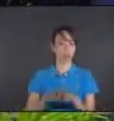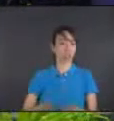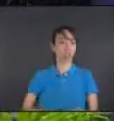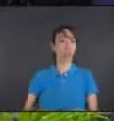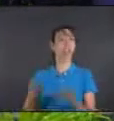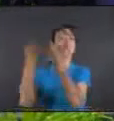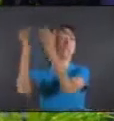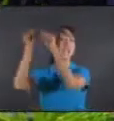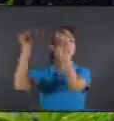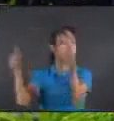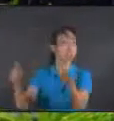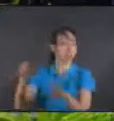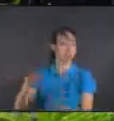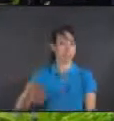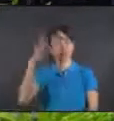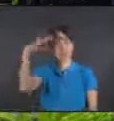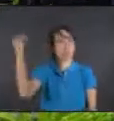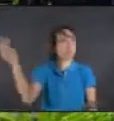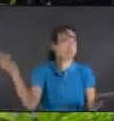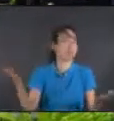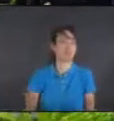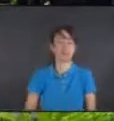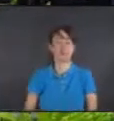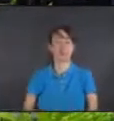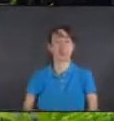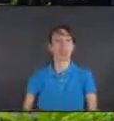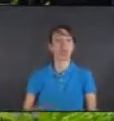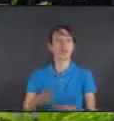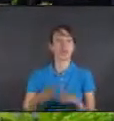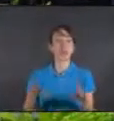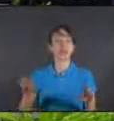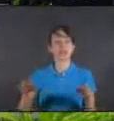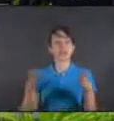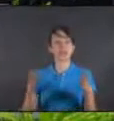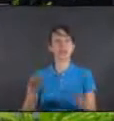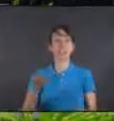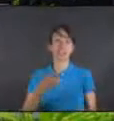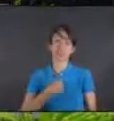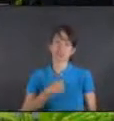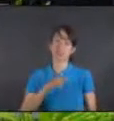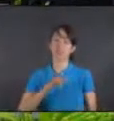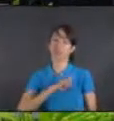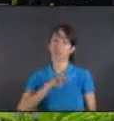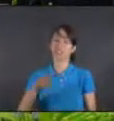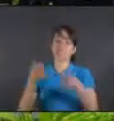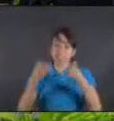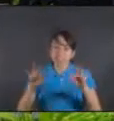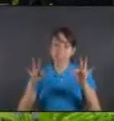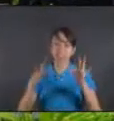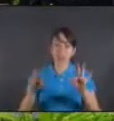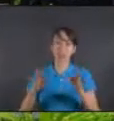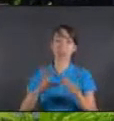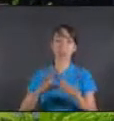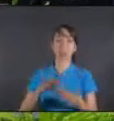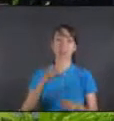y ha sufrido con sus ojos toda la vida. Y digo, ¿y cómo haces para estudiar?